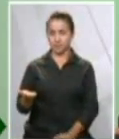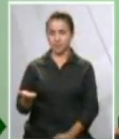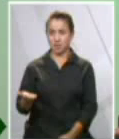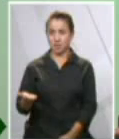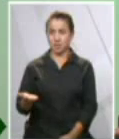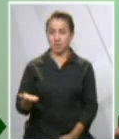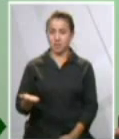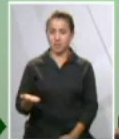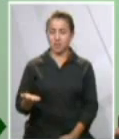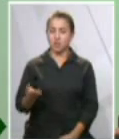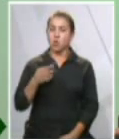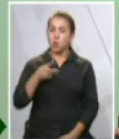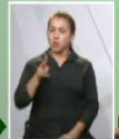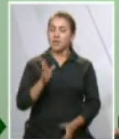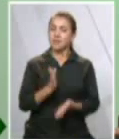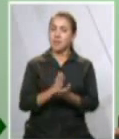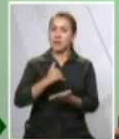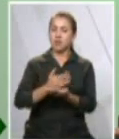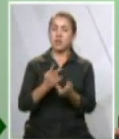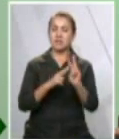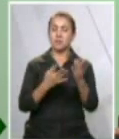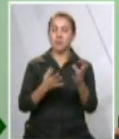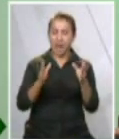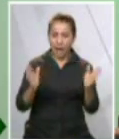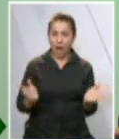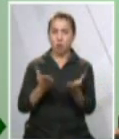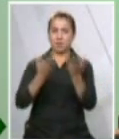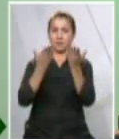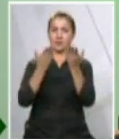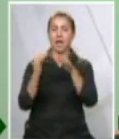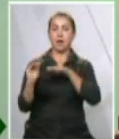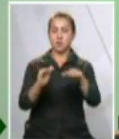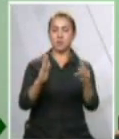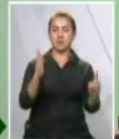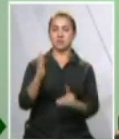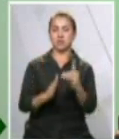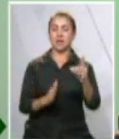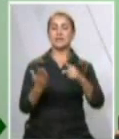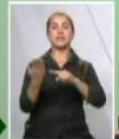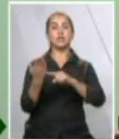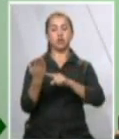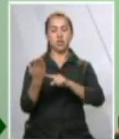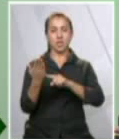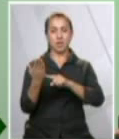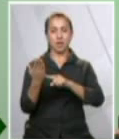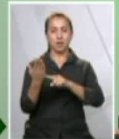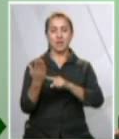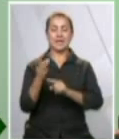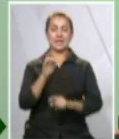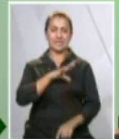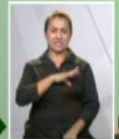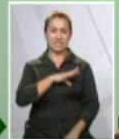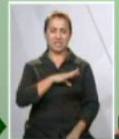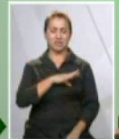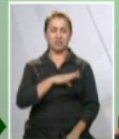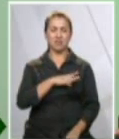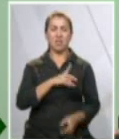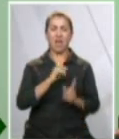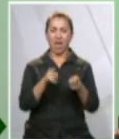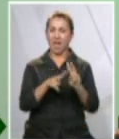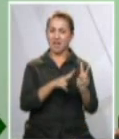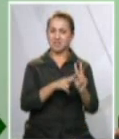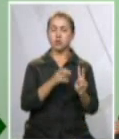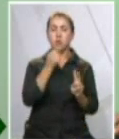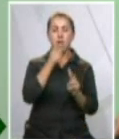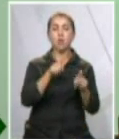¿qué es lo que están planeando hacer para incrementar el apoyo para el desarrollo de tecnología en Chile? ¿Qué es lo que hay que hacer? ¿Cuál es